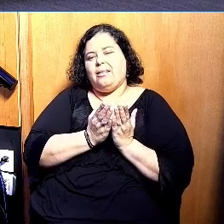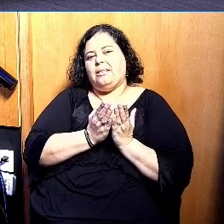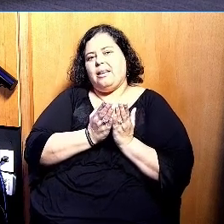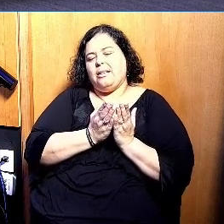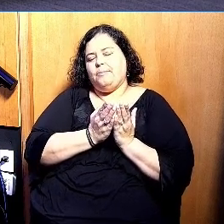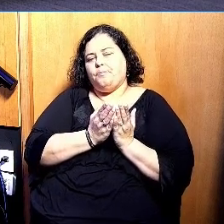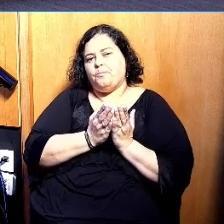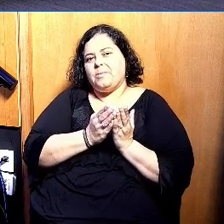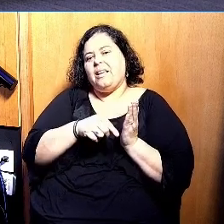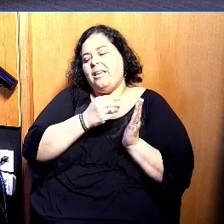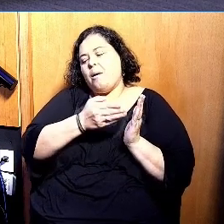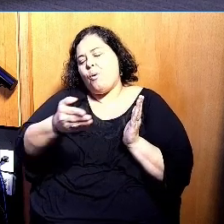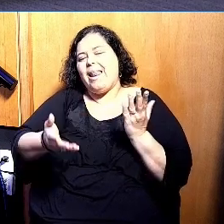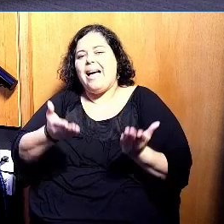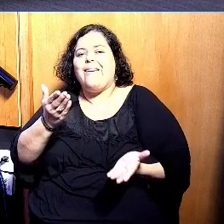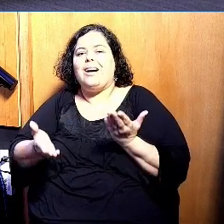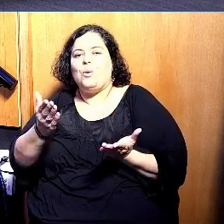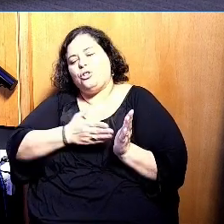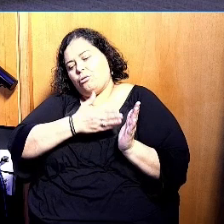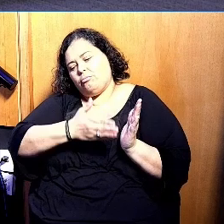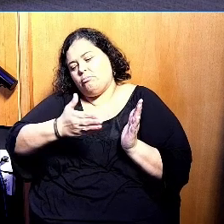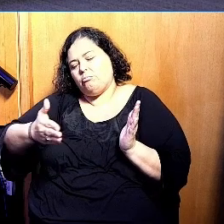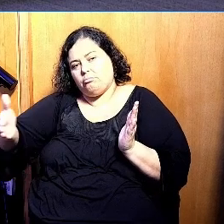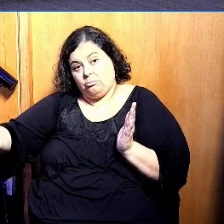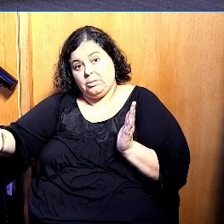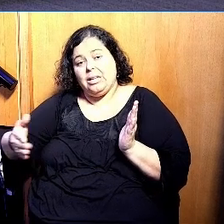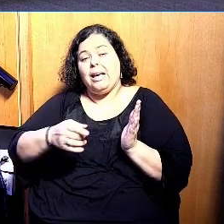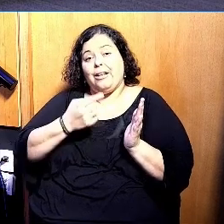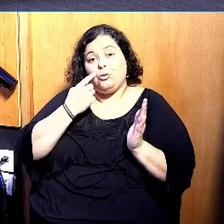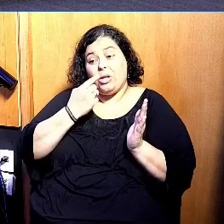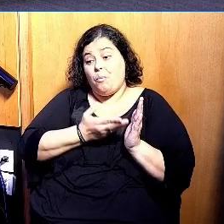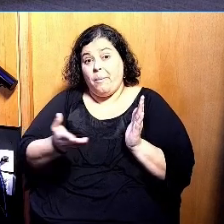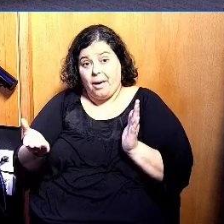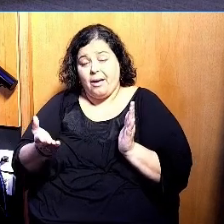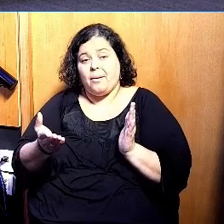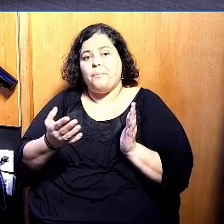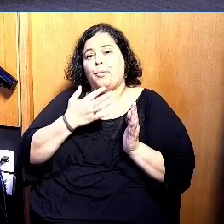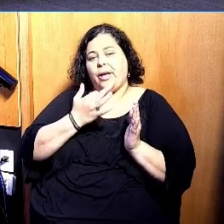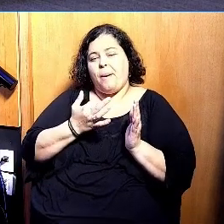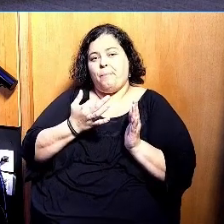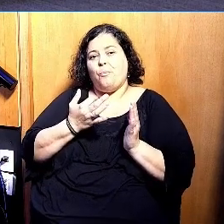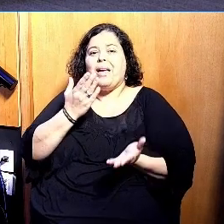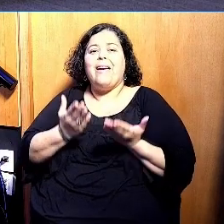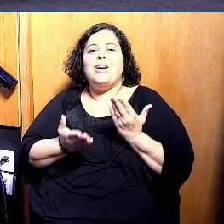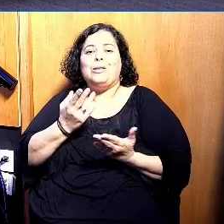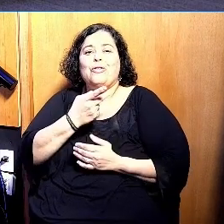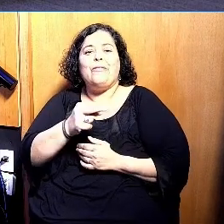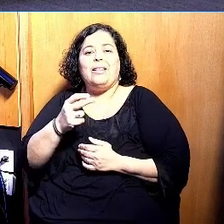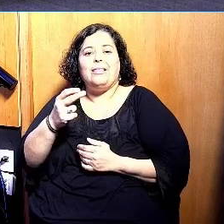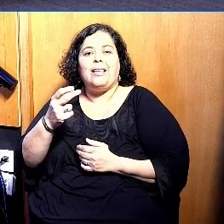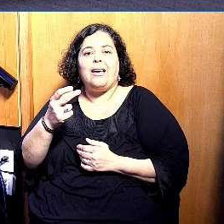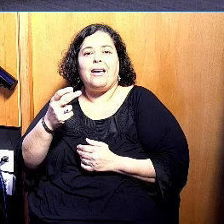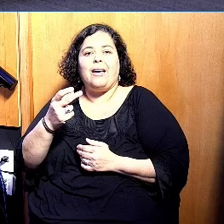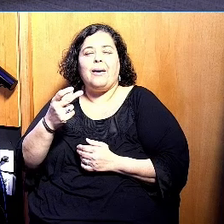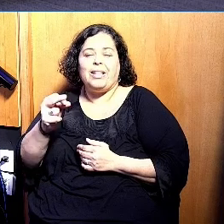la variación que ha ido año a año. Y esto, como verán, por ejemplo, viendo 2020, la variación del 2021 con